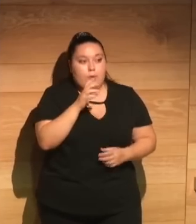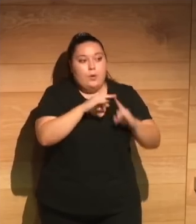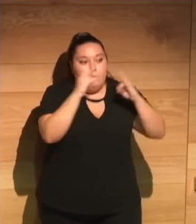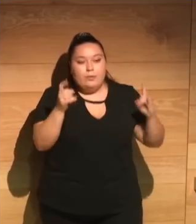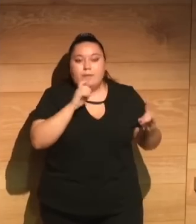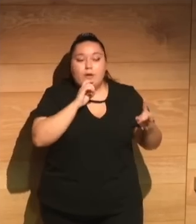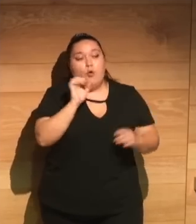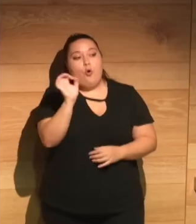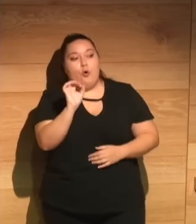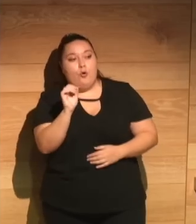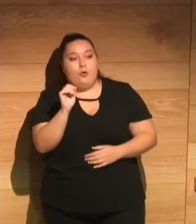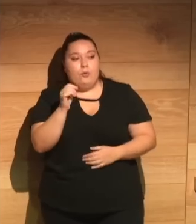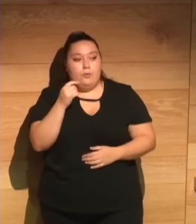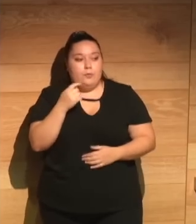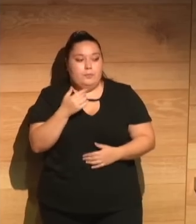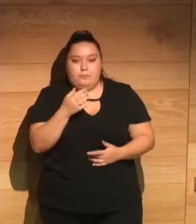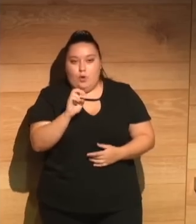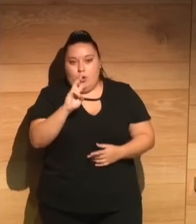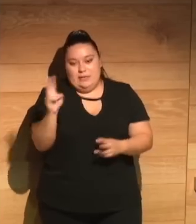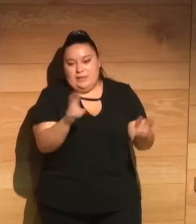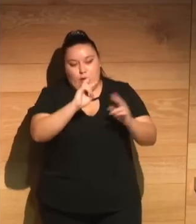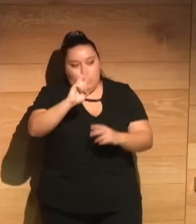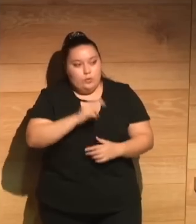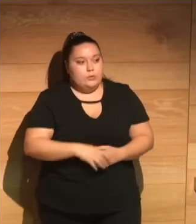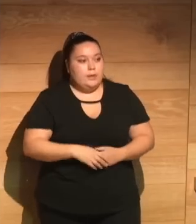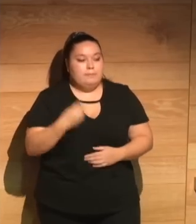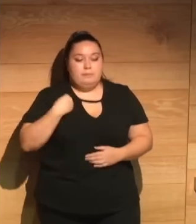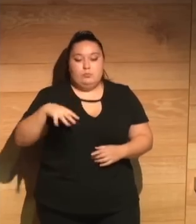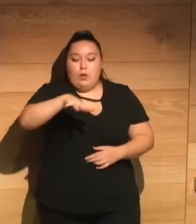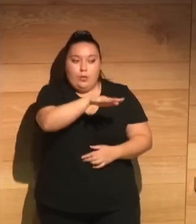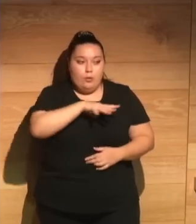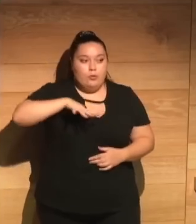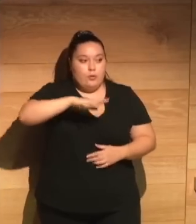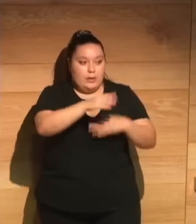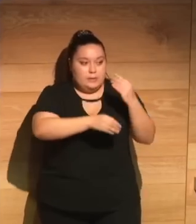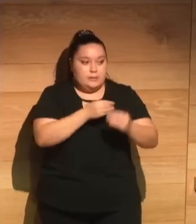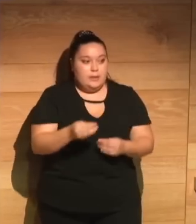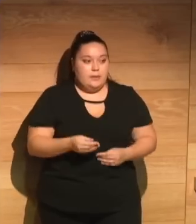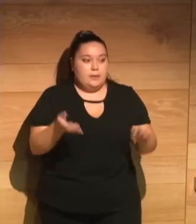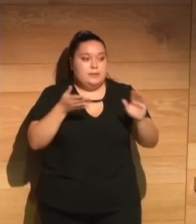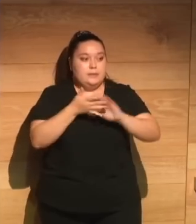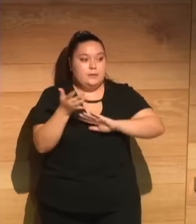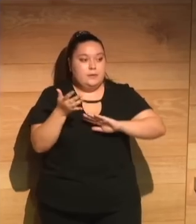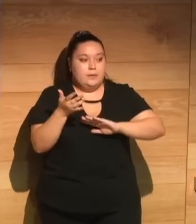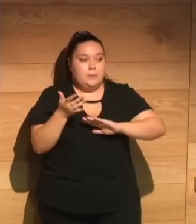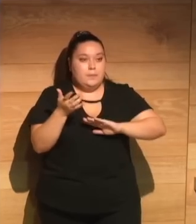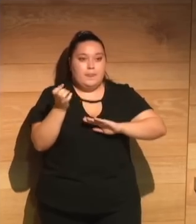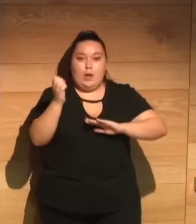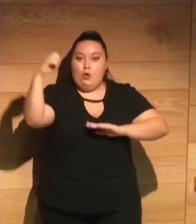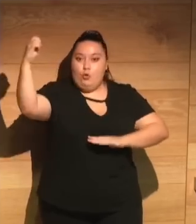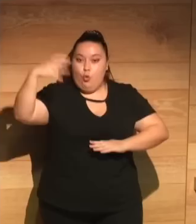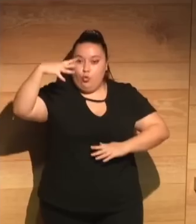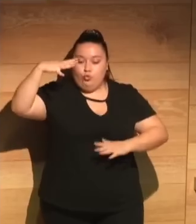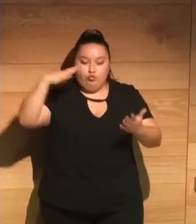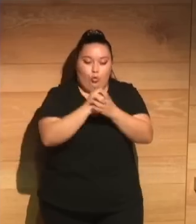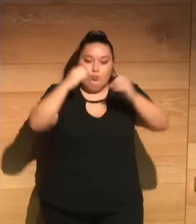propia naturaleza episódica y que sucede todo en el mismo sitio, tú lo que estás haciendo es poner muchísima luz, todo